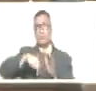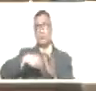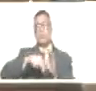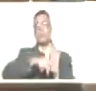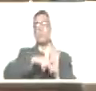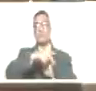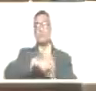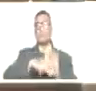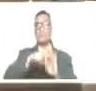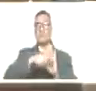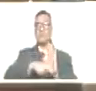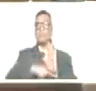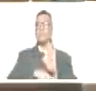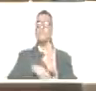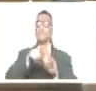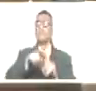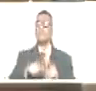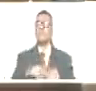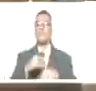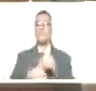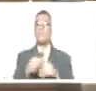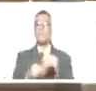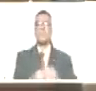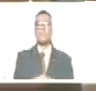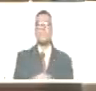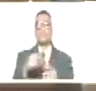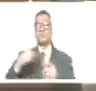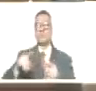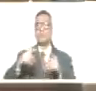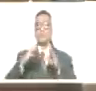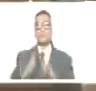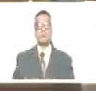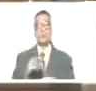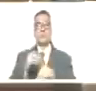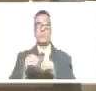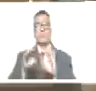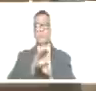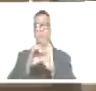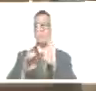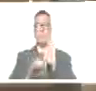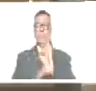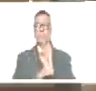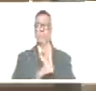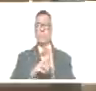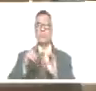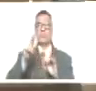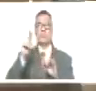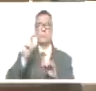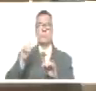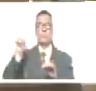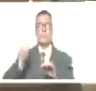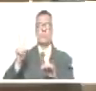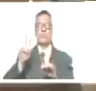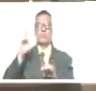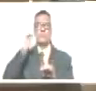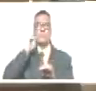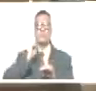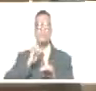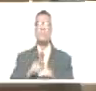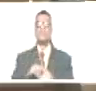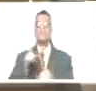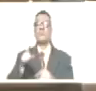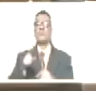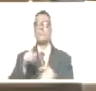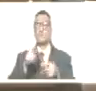materia, de conformidad con los derechos consagrados en la Constitución de la República Bolivariana de Venezuela y en los